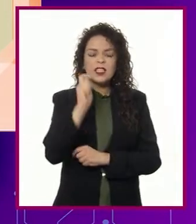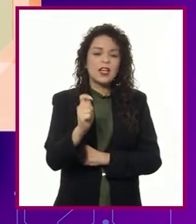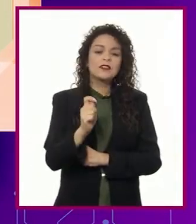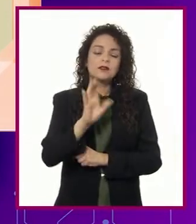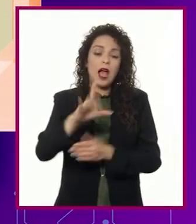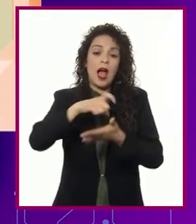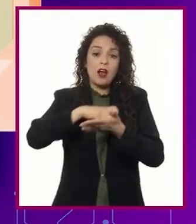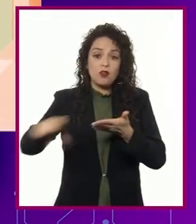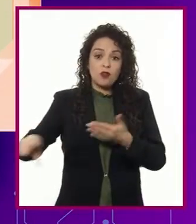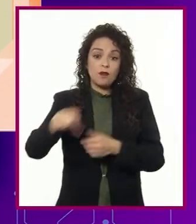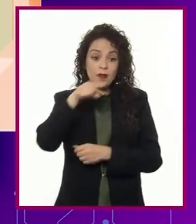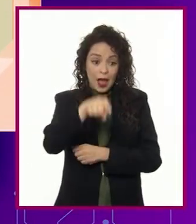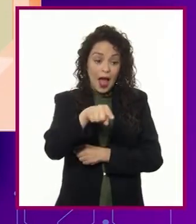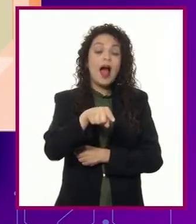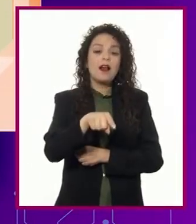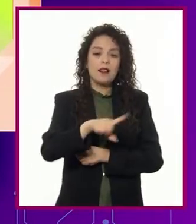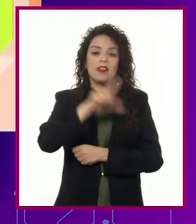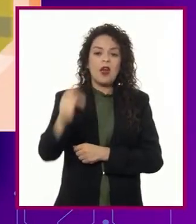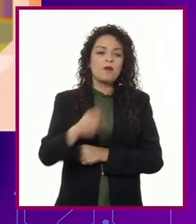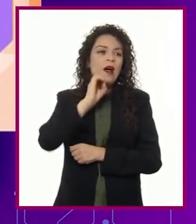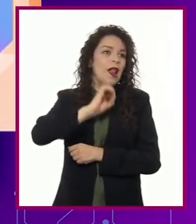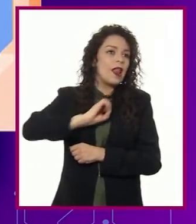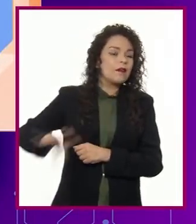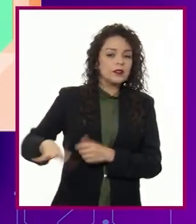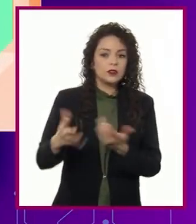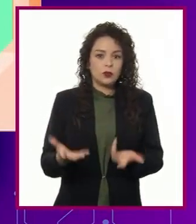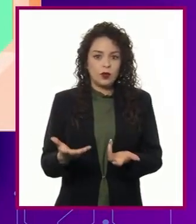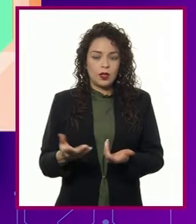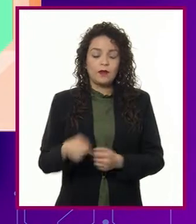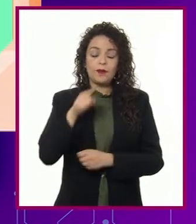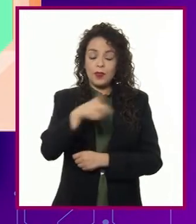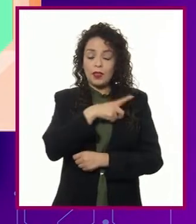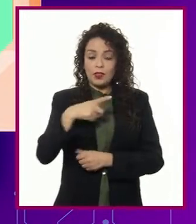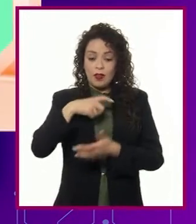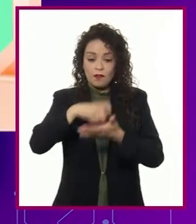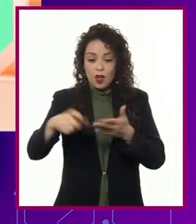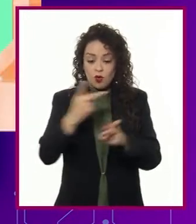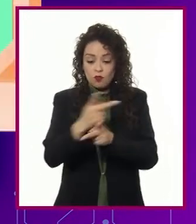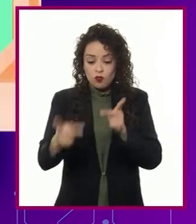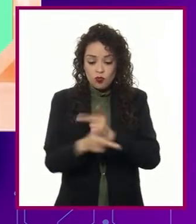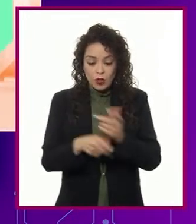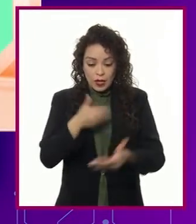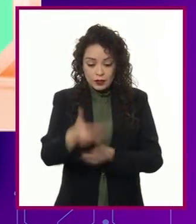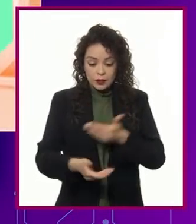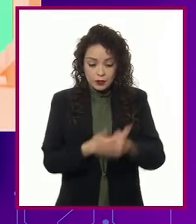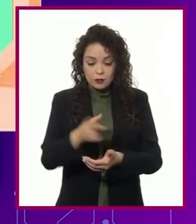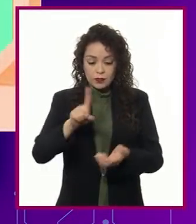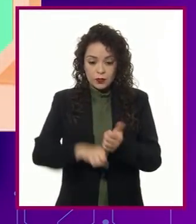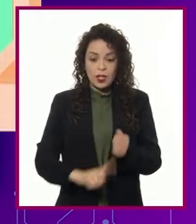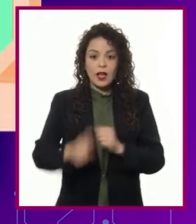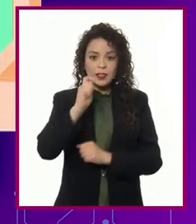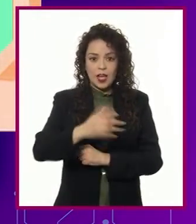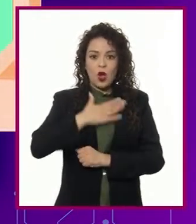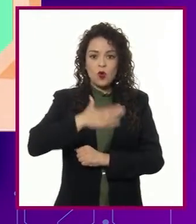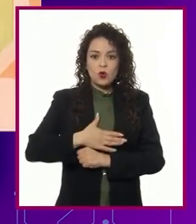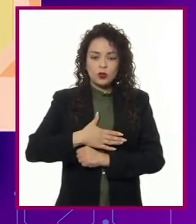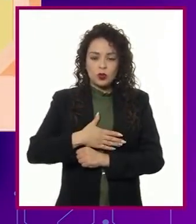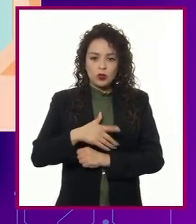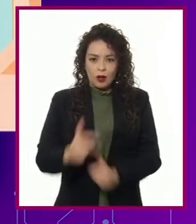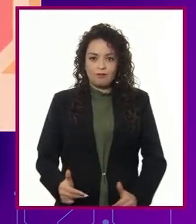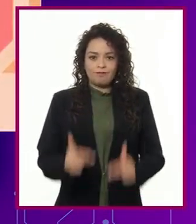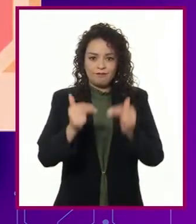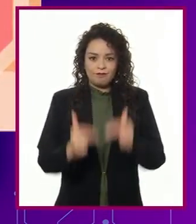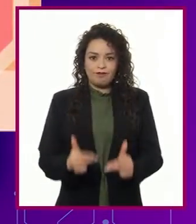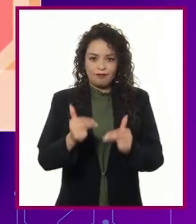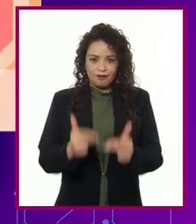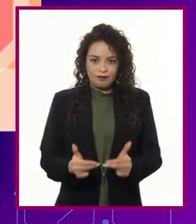compra y considera su impacto ambiental. Consume productos y servicios derivados del comercio justo.